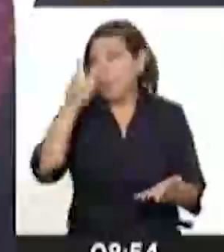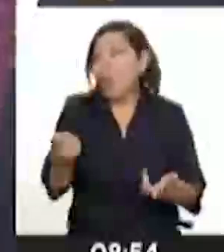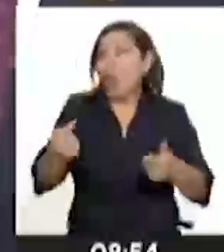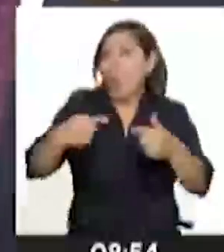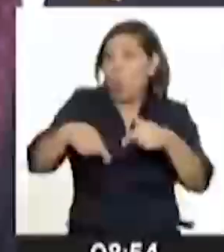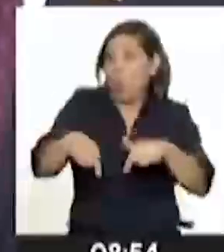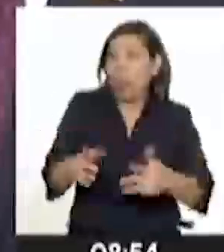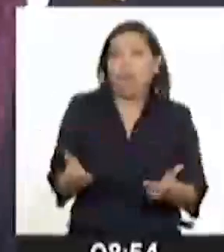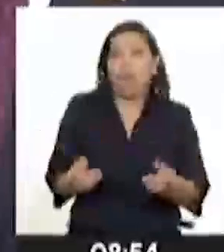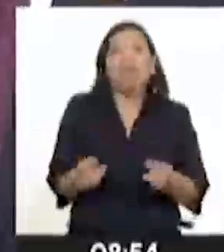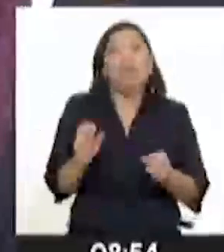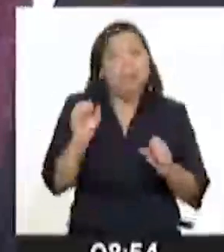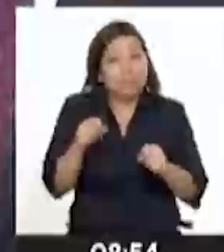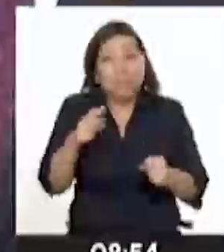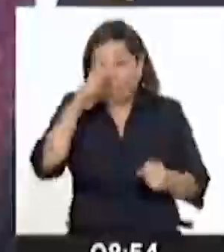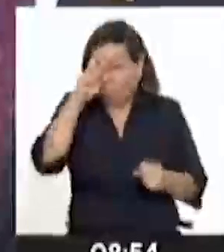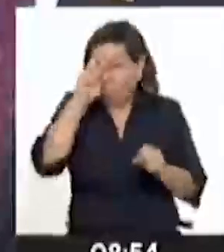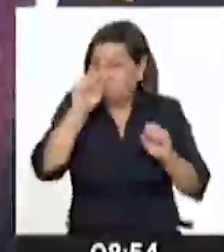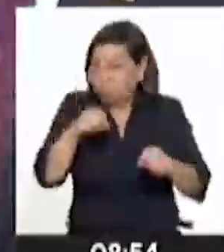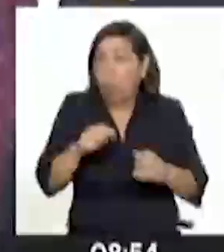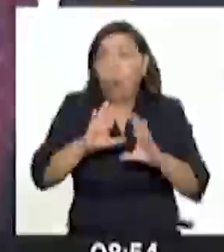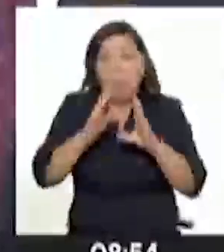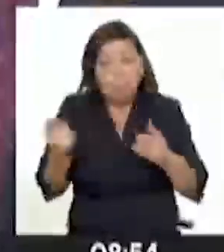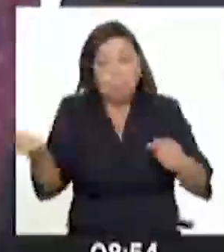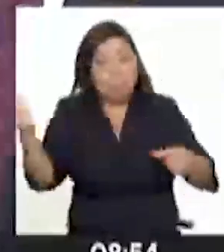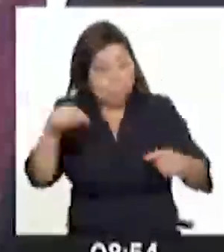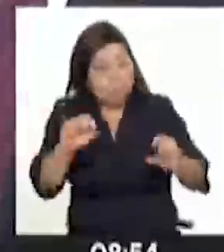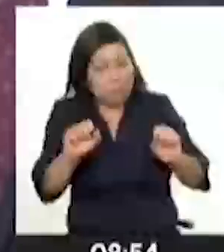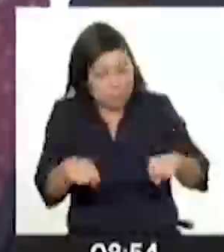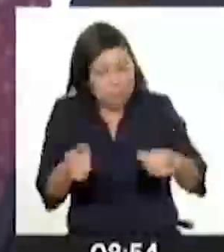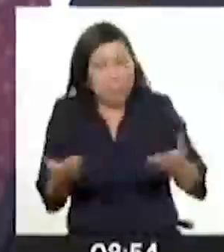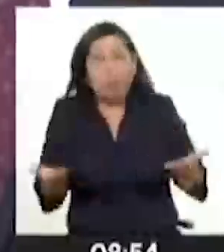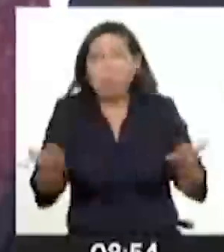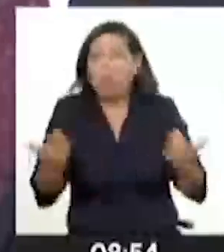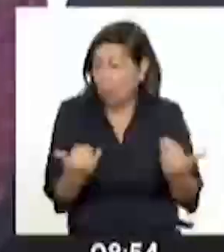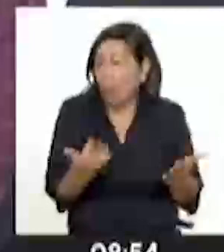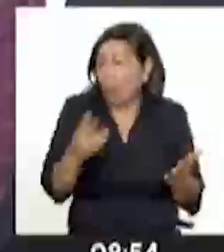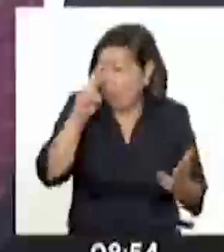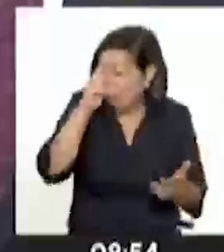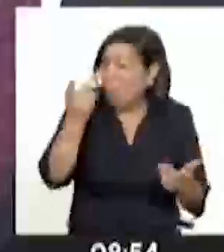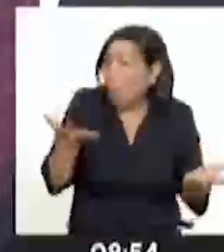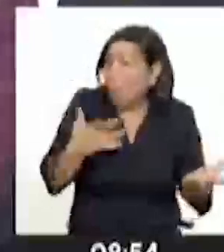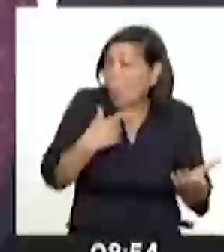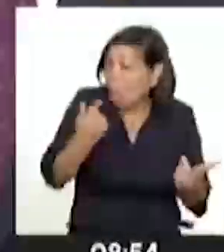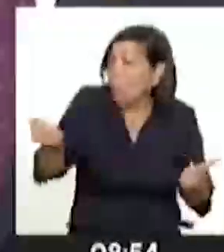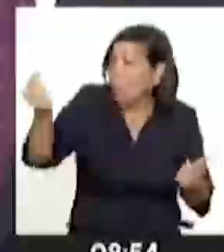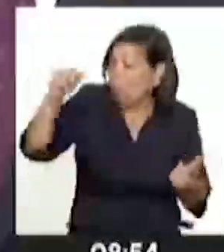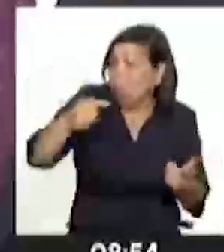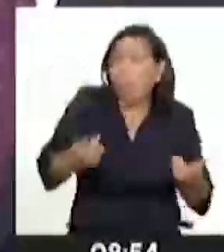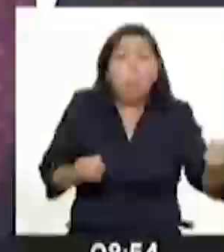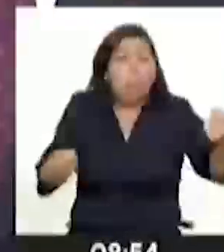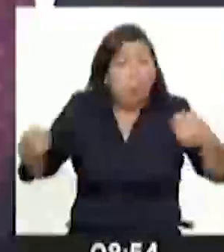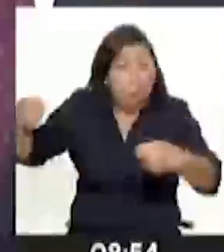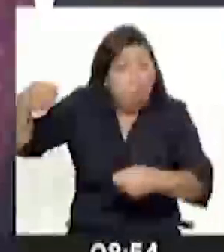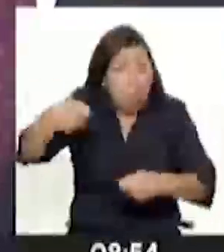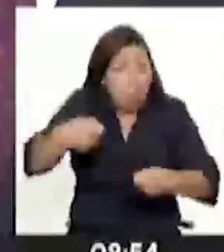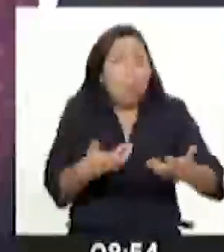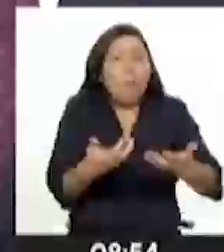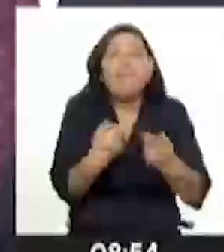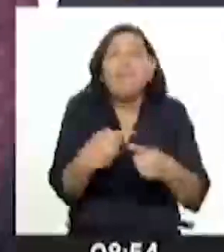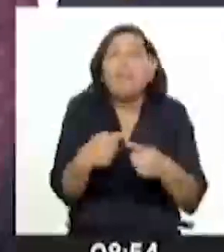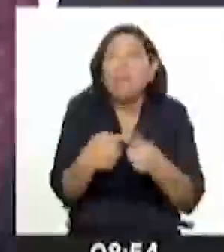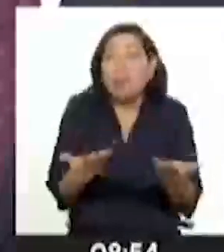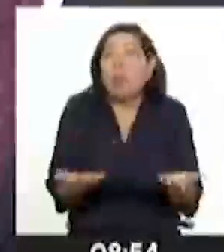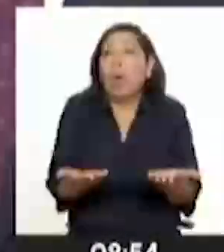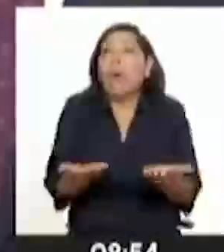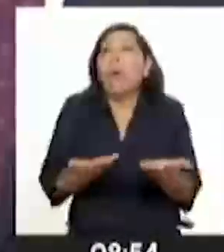vuelta, nosotros confiamos en el Perú, que el mundo confíe en nosotros. Estamos preparados, como tú bien has dicho, para lanzar nuestros productos, para